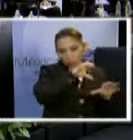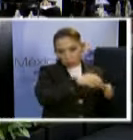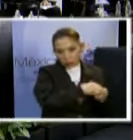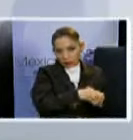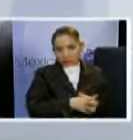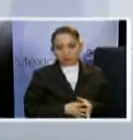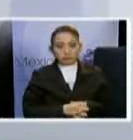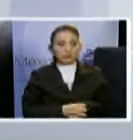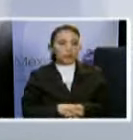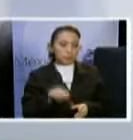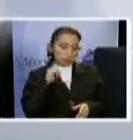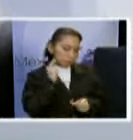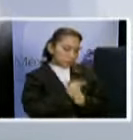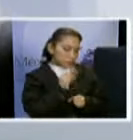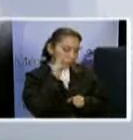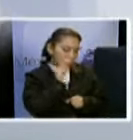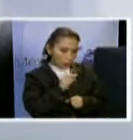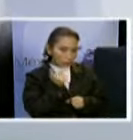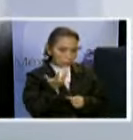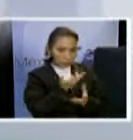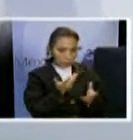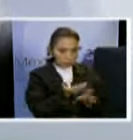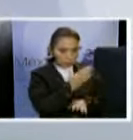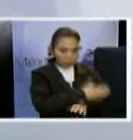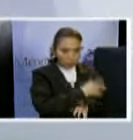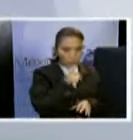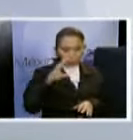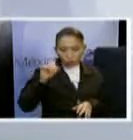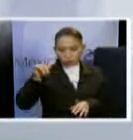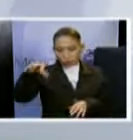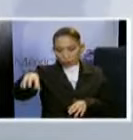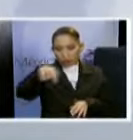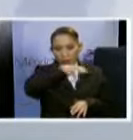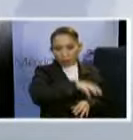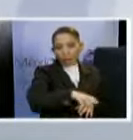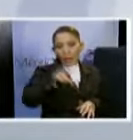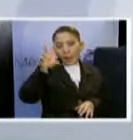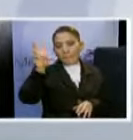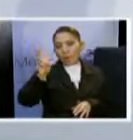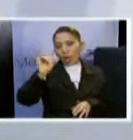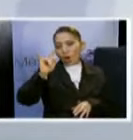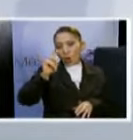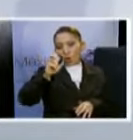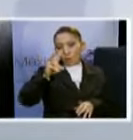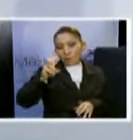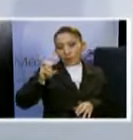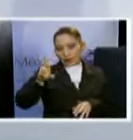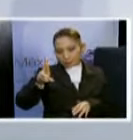comunidad. Pudimos, y eso también se hizo en algunos otros consulados, como por ejemplo Vancouver,